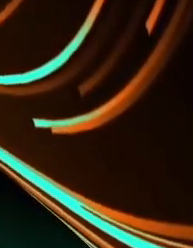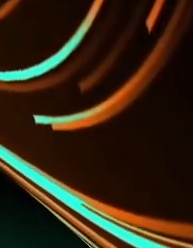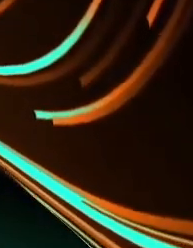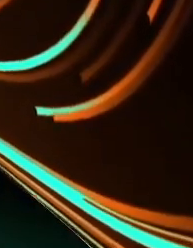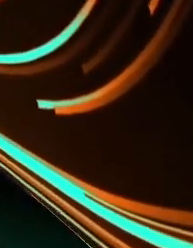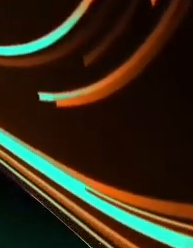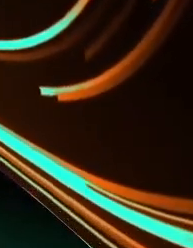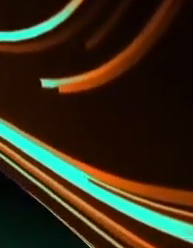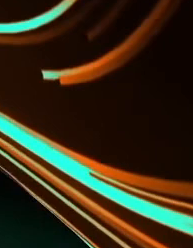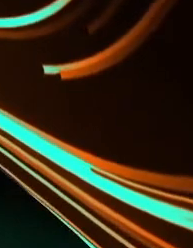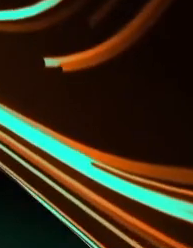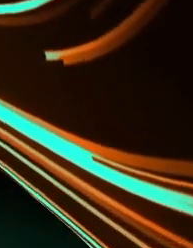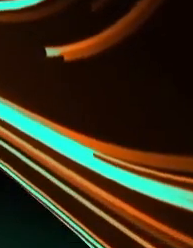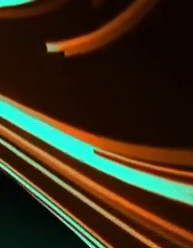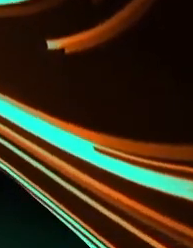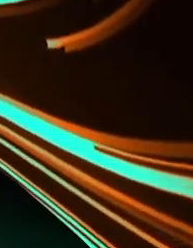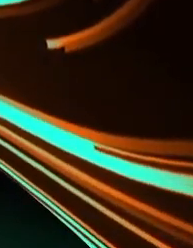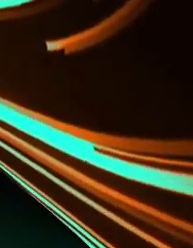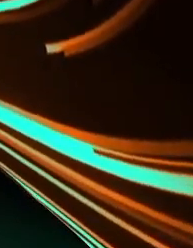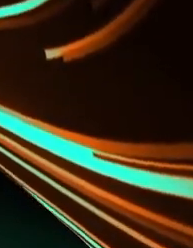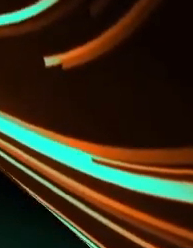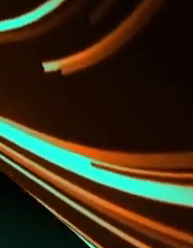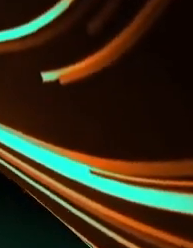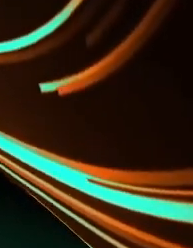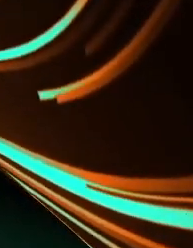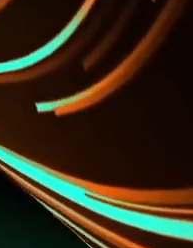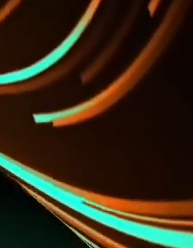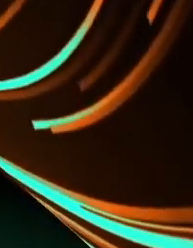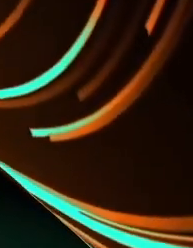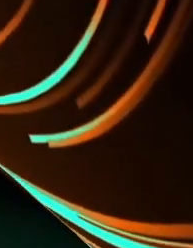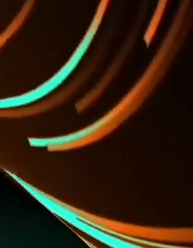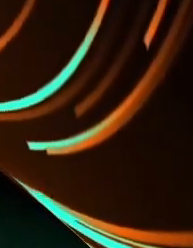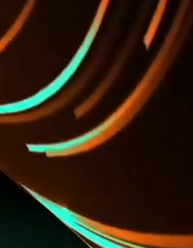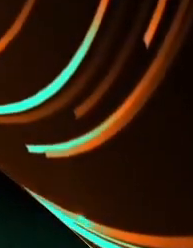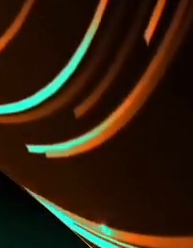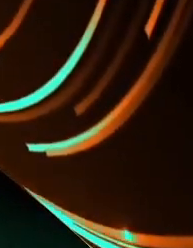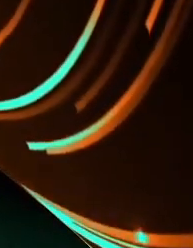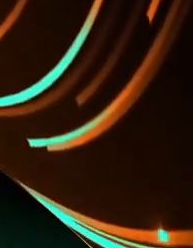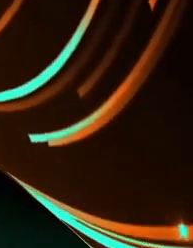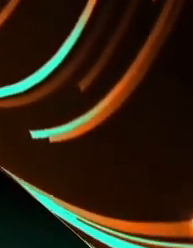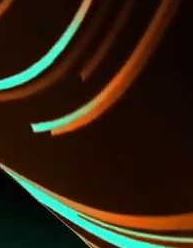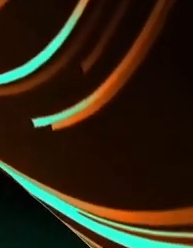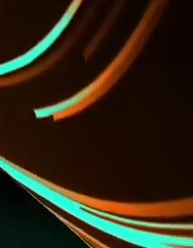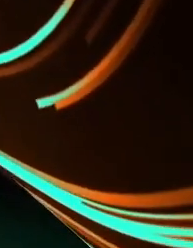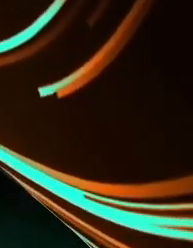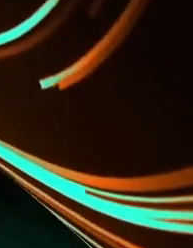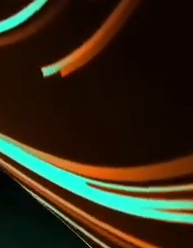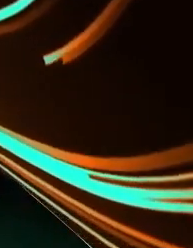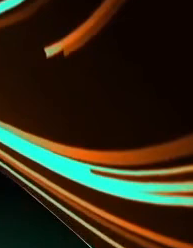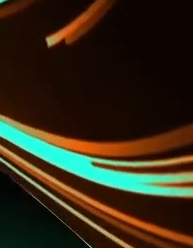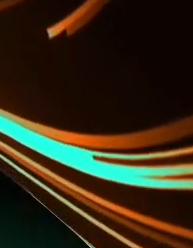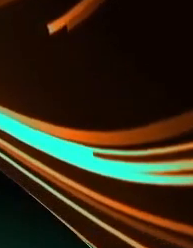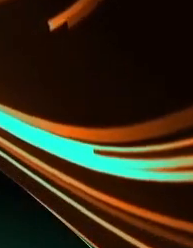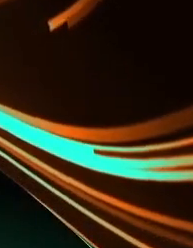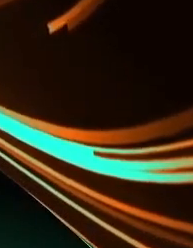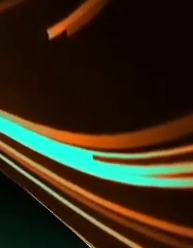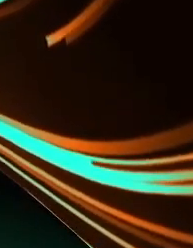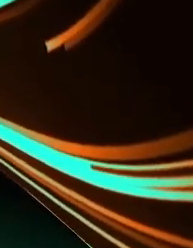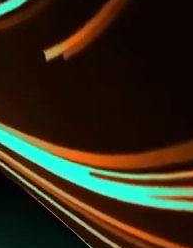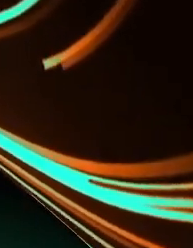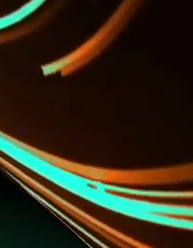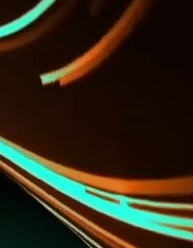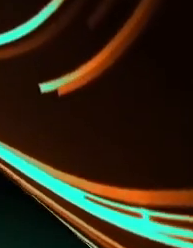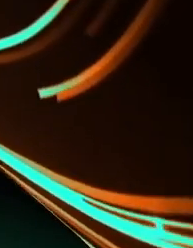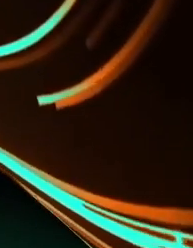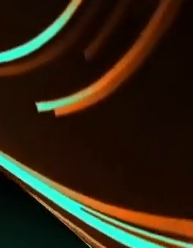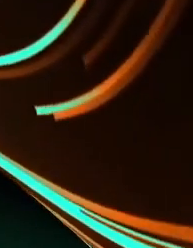poco de nuevo del impacto que se está generando. De que haya impacto, si hay impacto, pero está bien acotado, ¿no es cierto? Y está bien definido